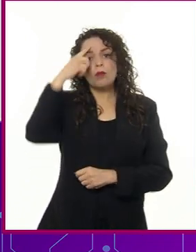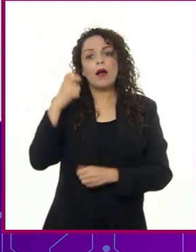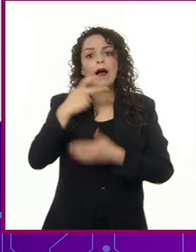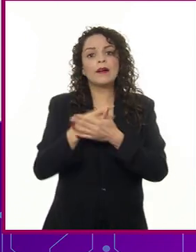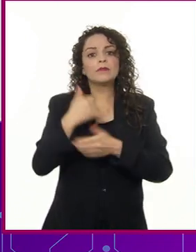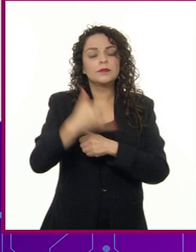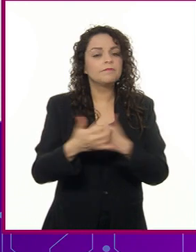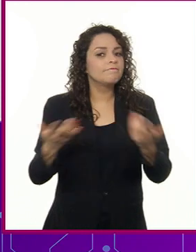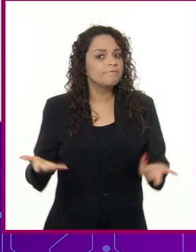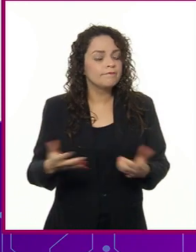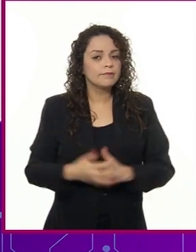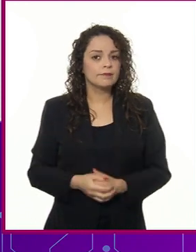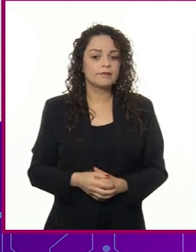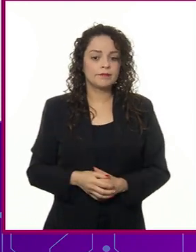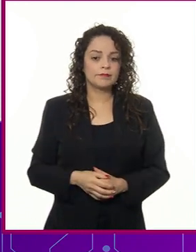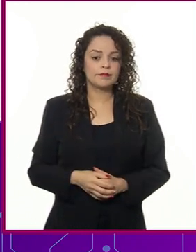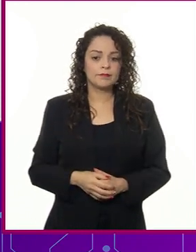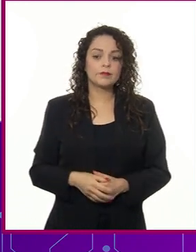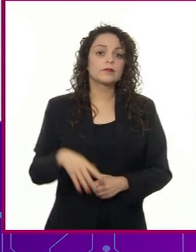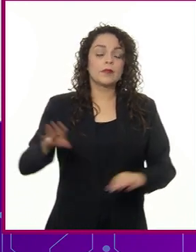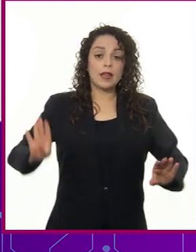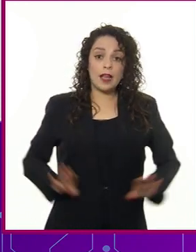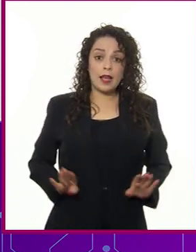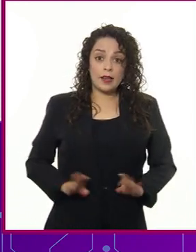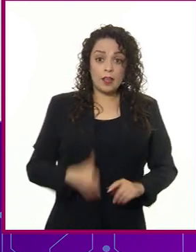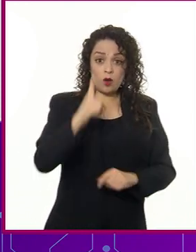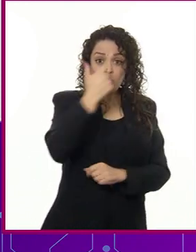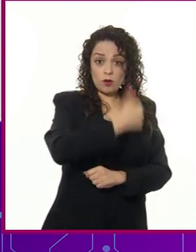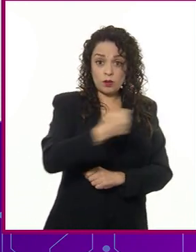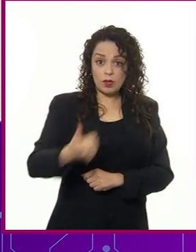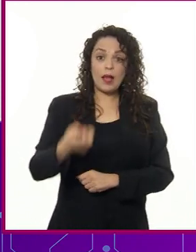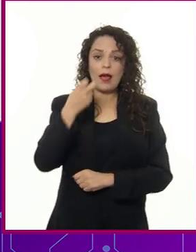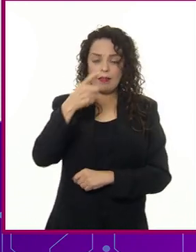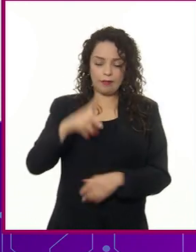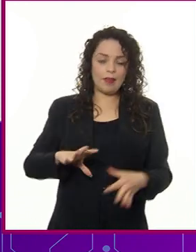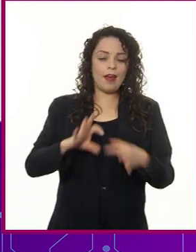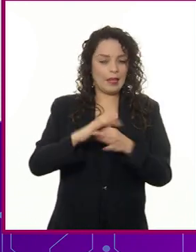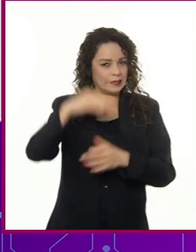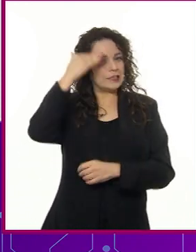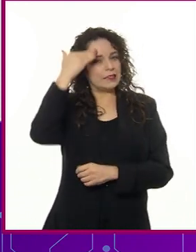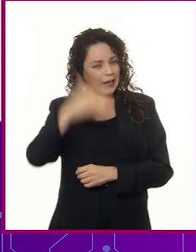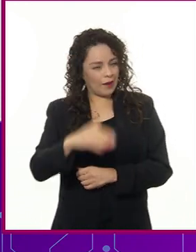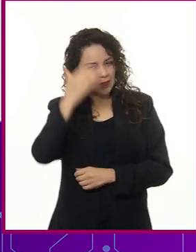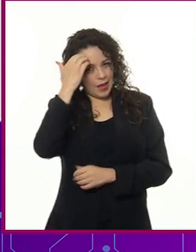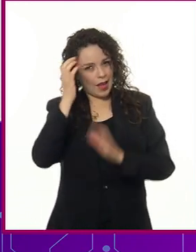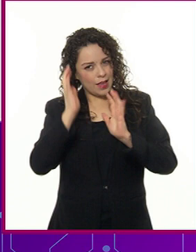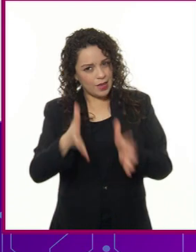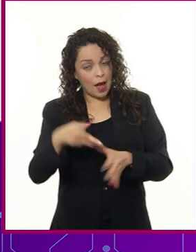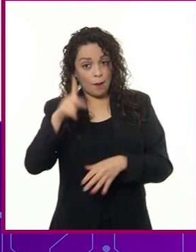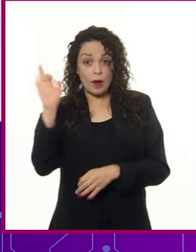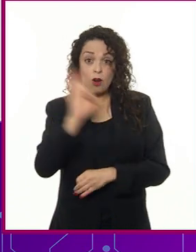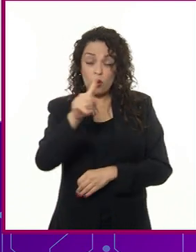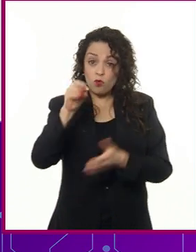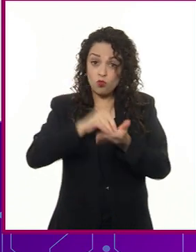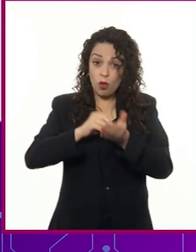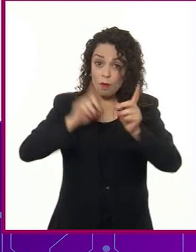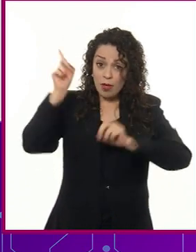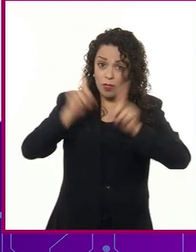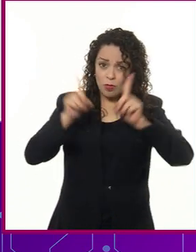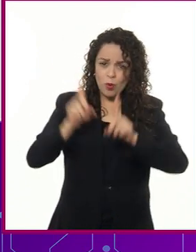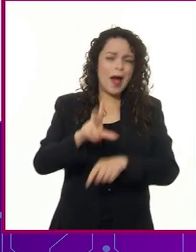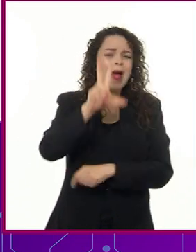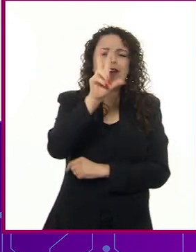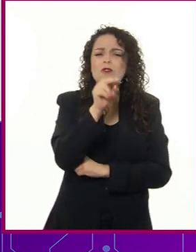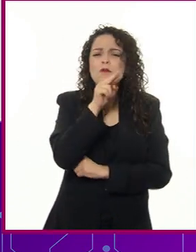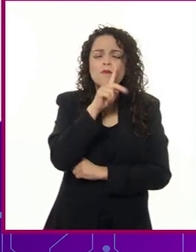innovación? Toma en cuenta las características de cada una de estas. Pero, si aún tienes dudas, no te preocupes.